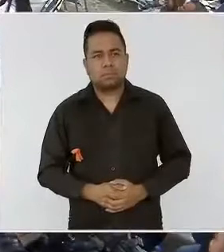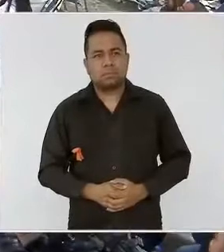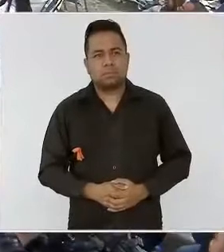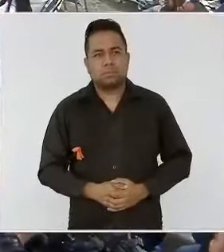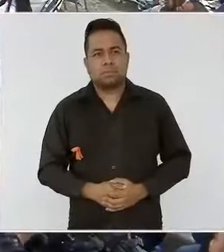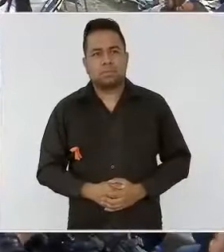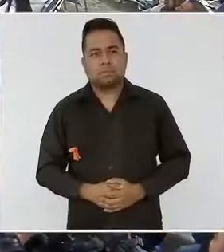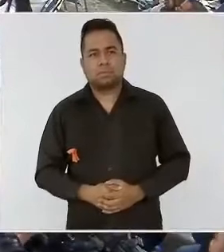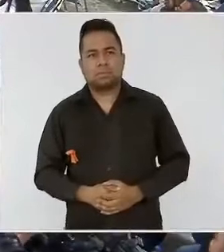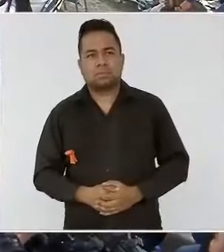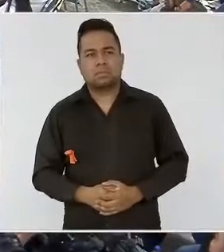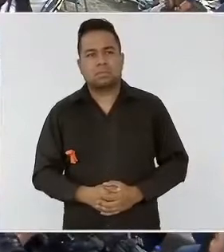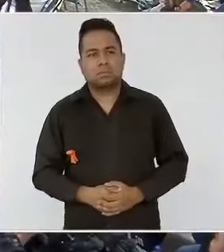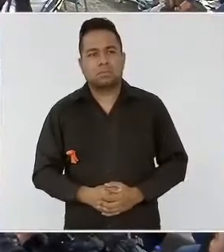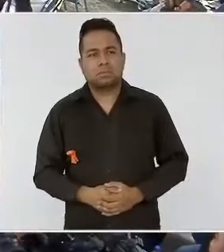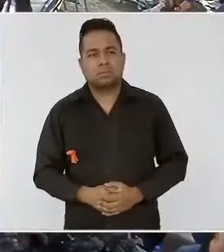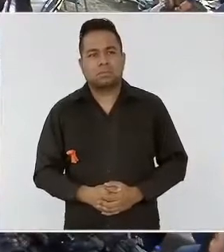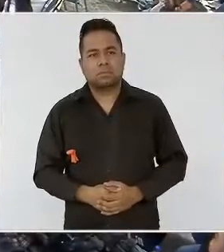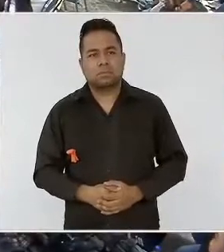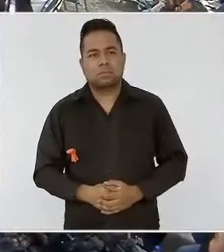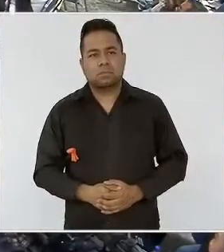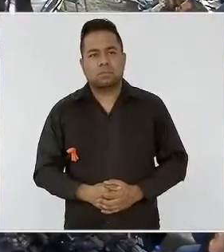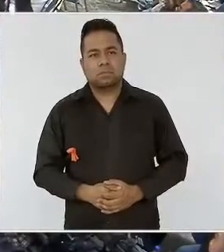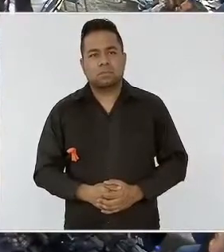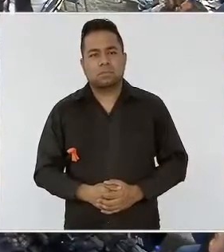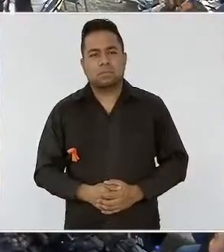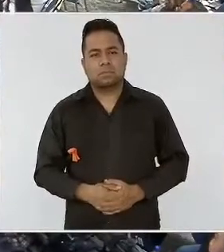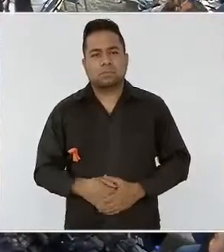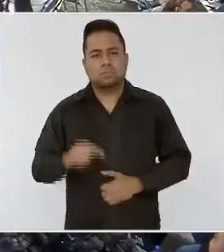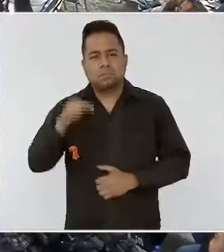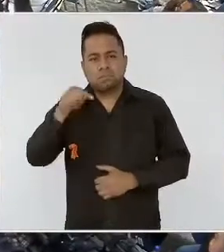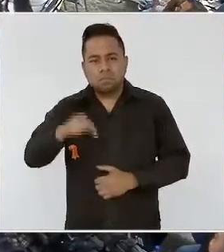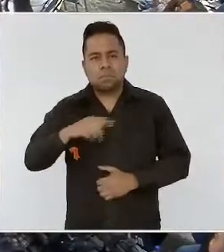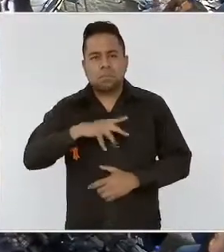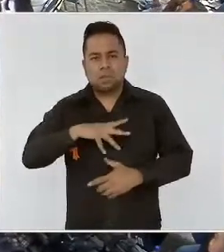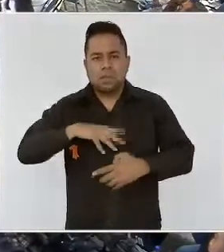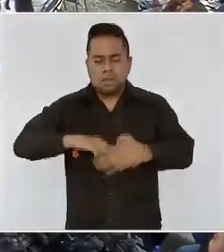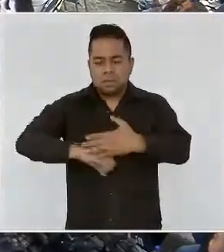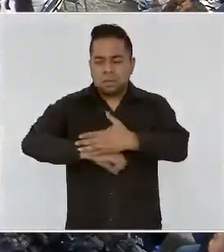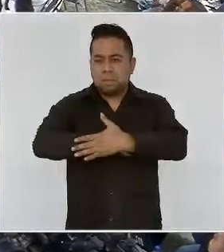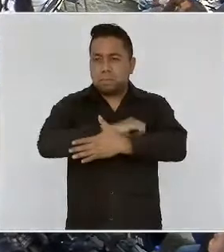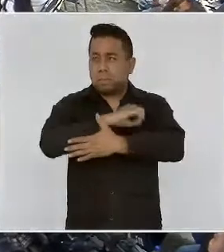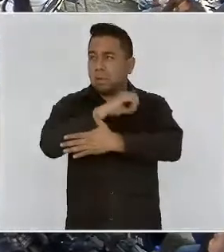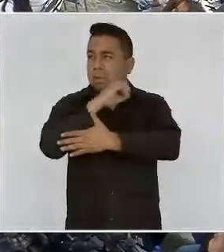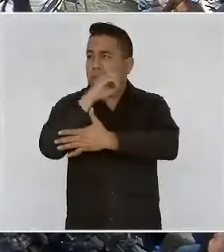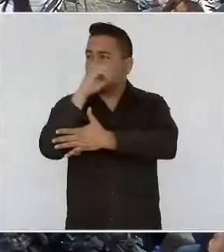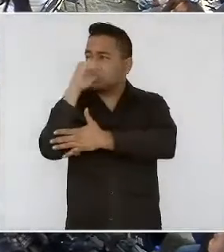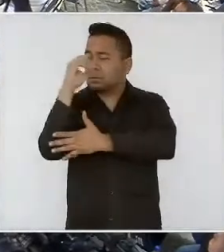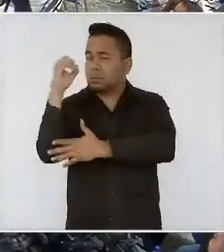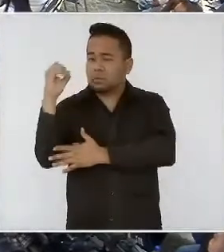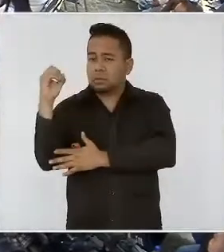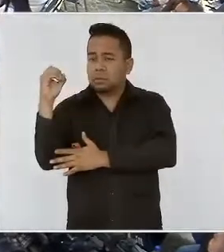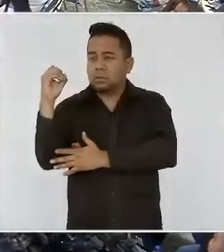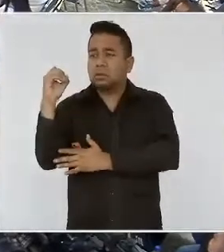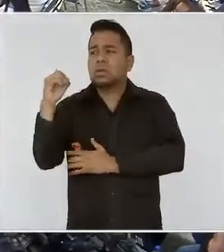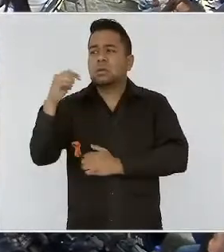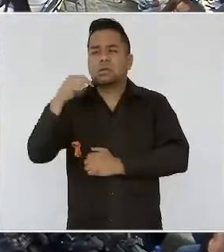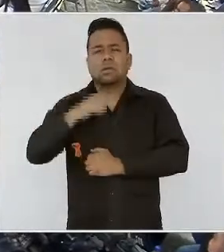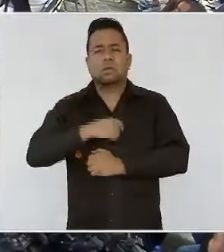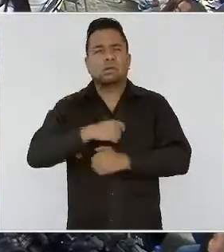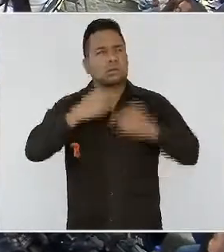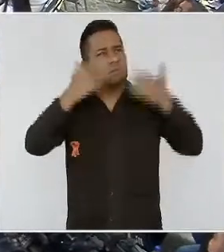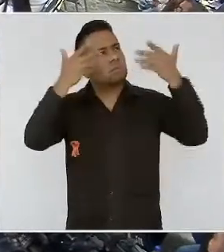Frente a los amaneceres, descendiendo sobre la tierra, me desvestí de toda